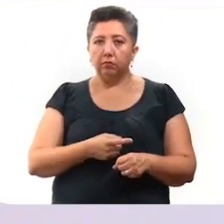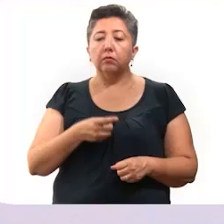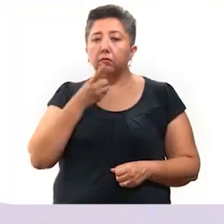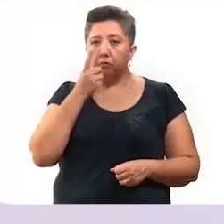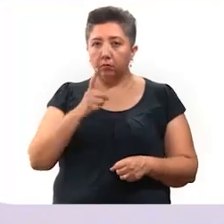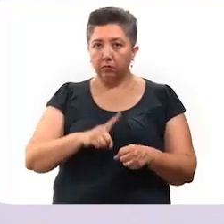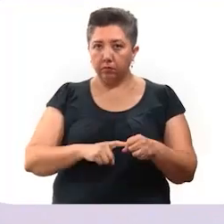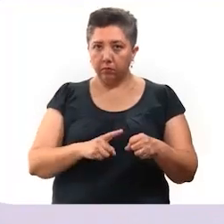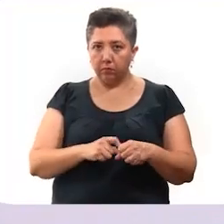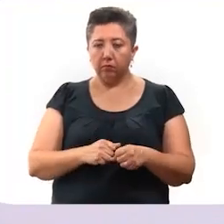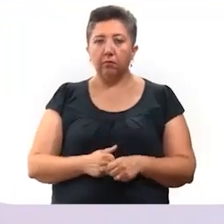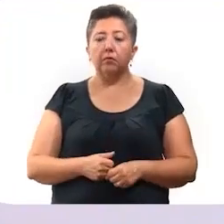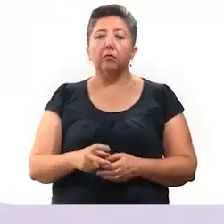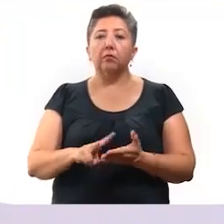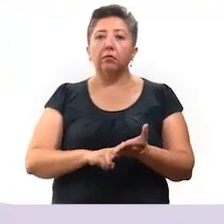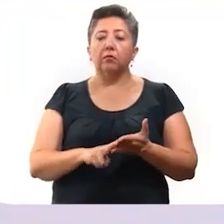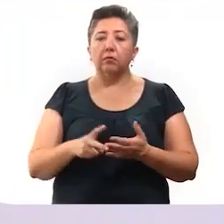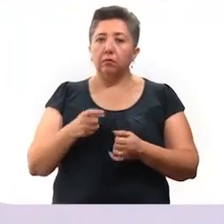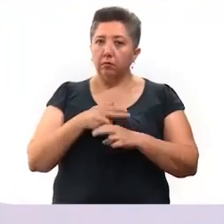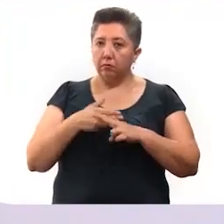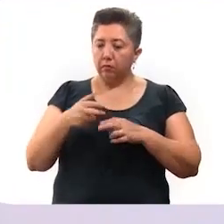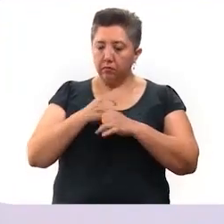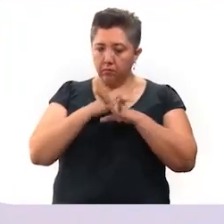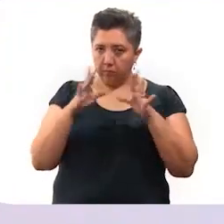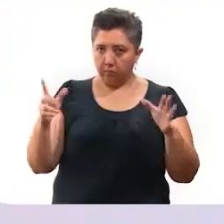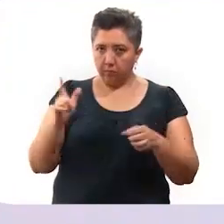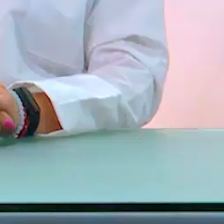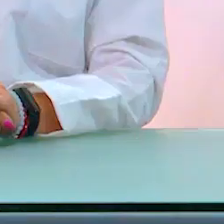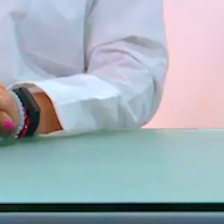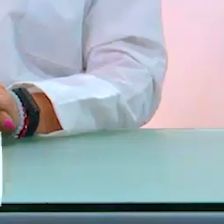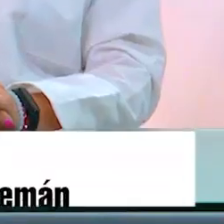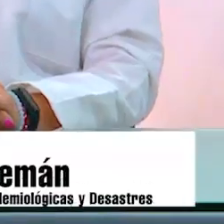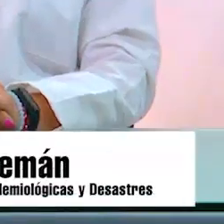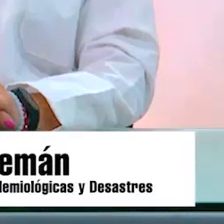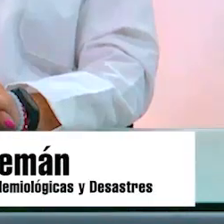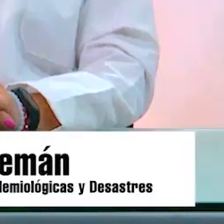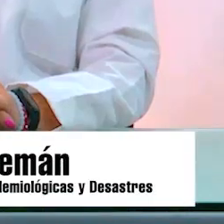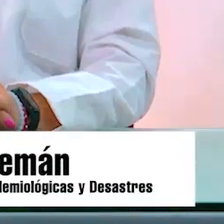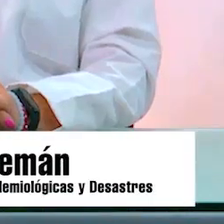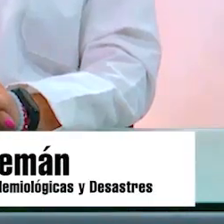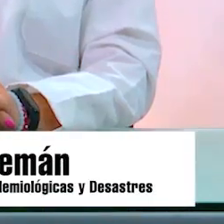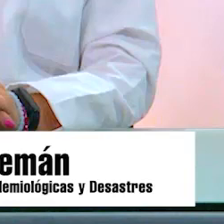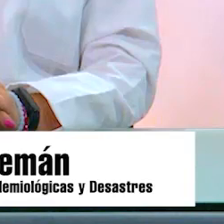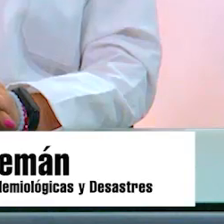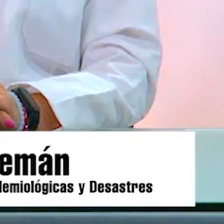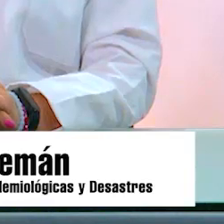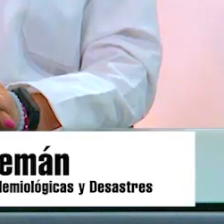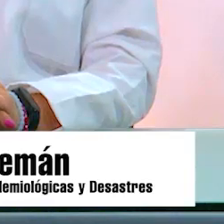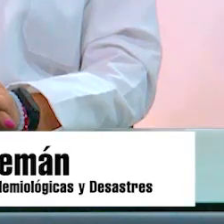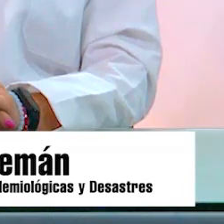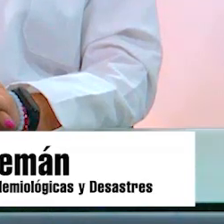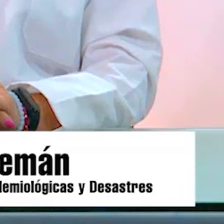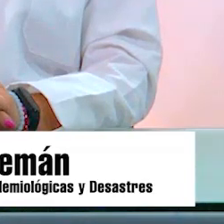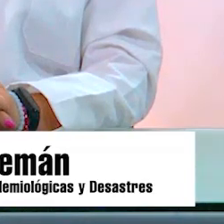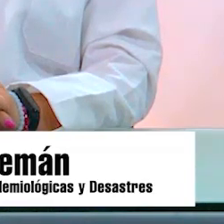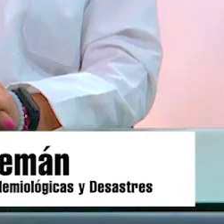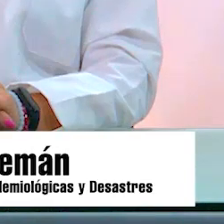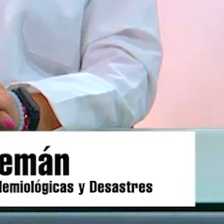de Salud marcan color verde. Hasta aquí mi reporte, licenciado. Gracias, Química. Estaremos